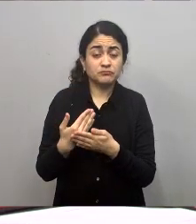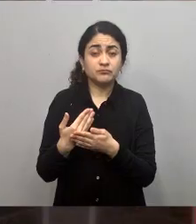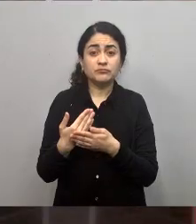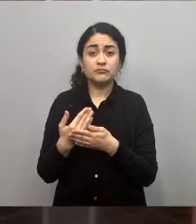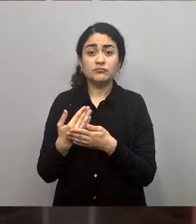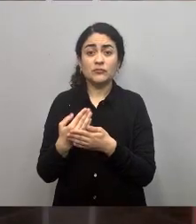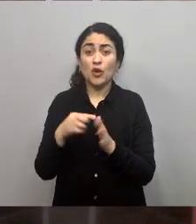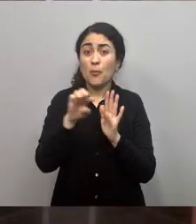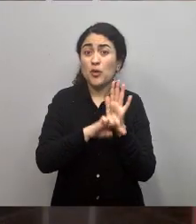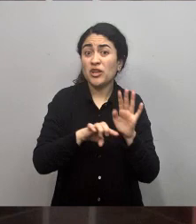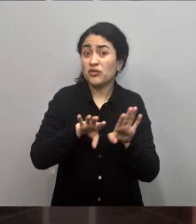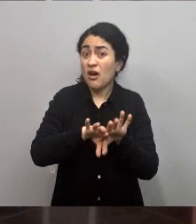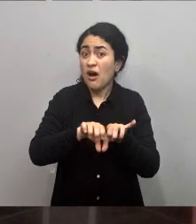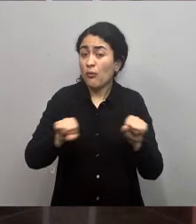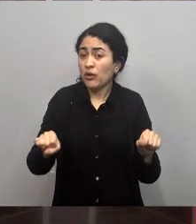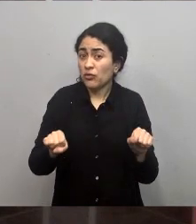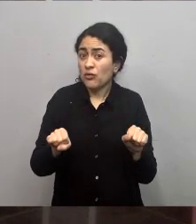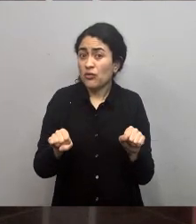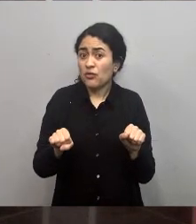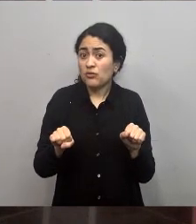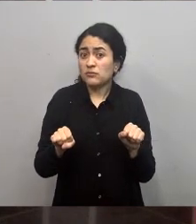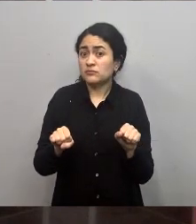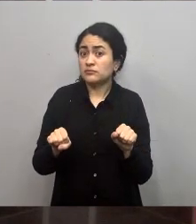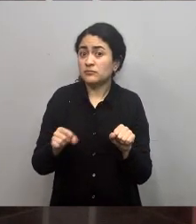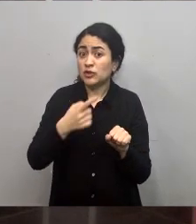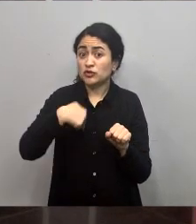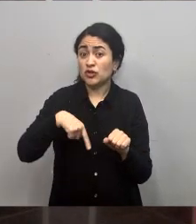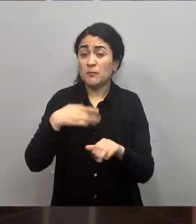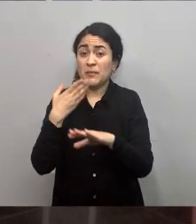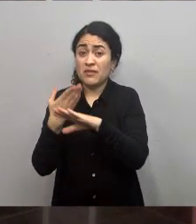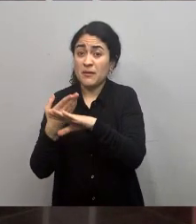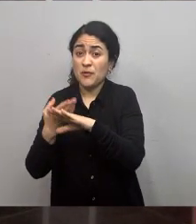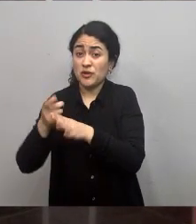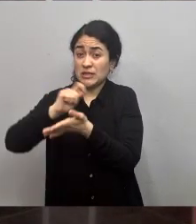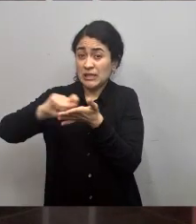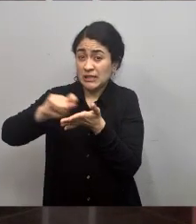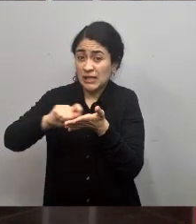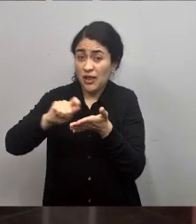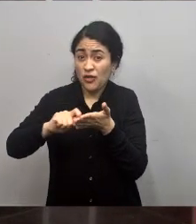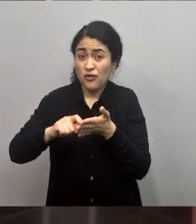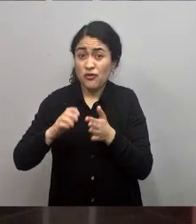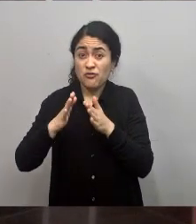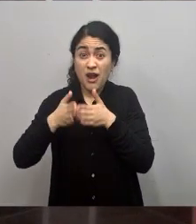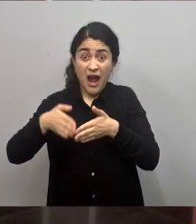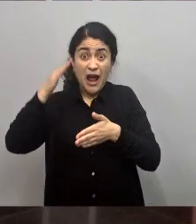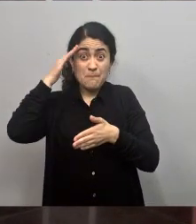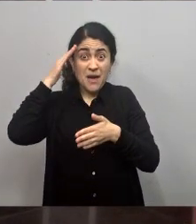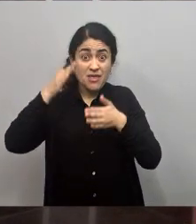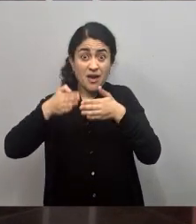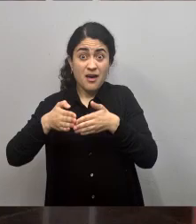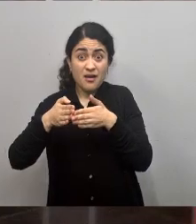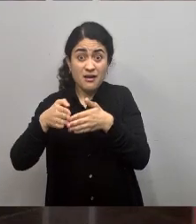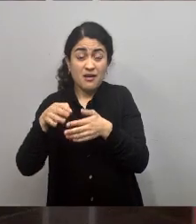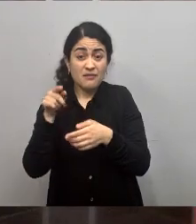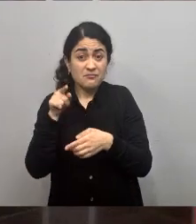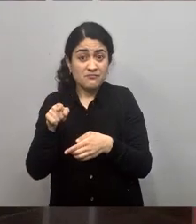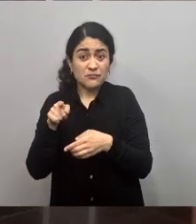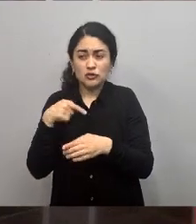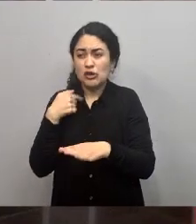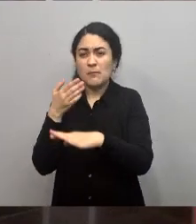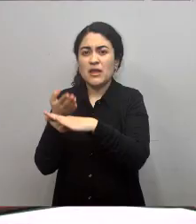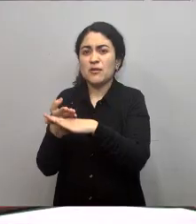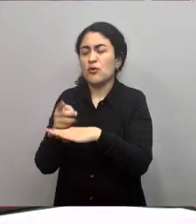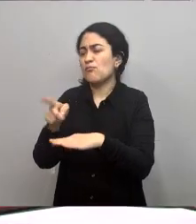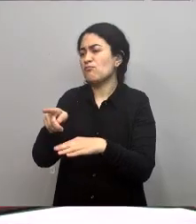cual le pedimos al subsecretario para las Fuerzas Armadas para que